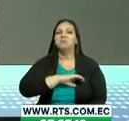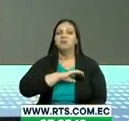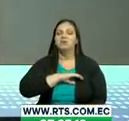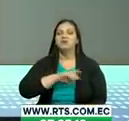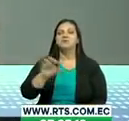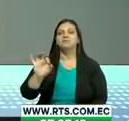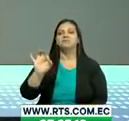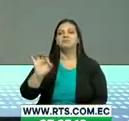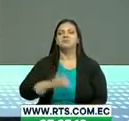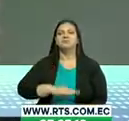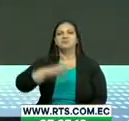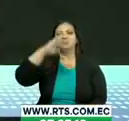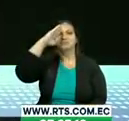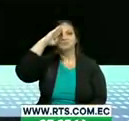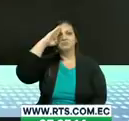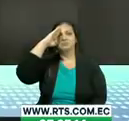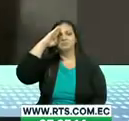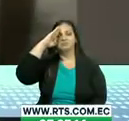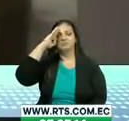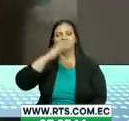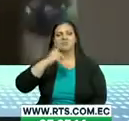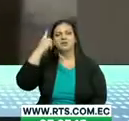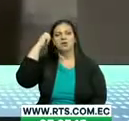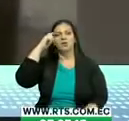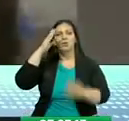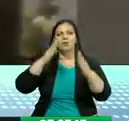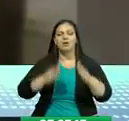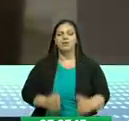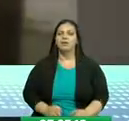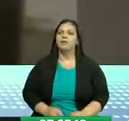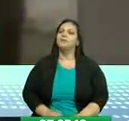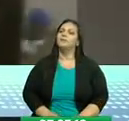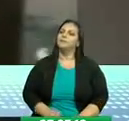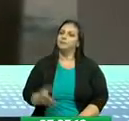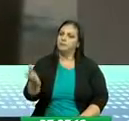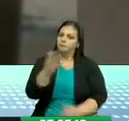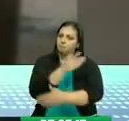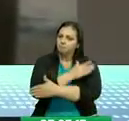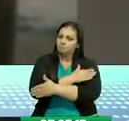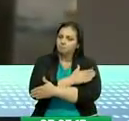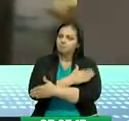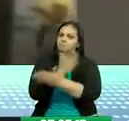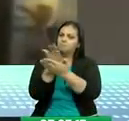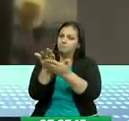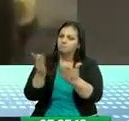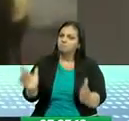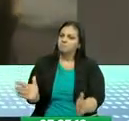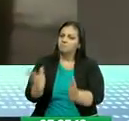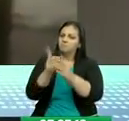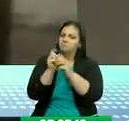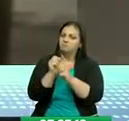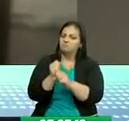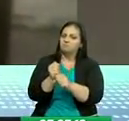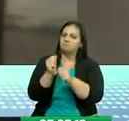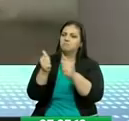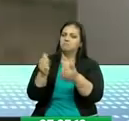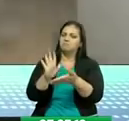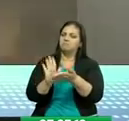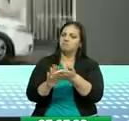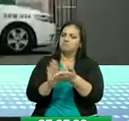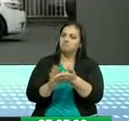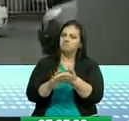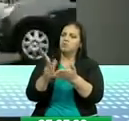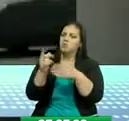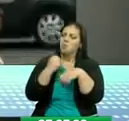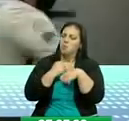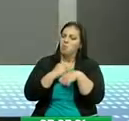los ciudadanos. Celebramos, en efecto, esta iniciativa del señor gobernador Pedro Pablo Duarte al reconocer el esfuerzo,